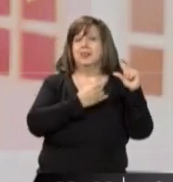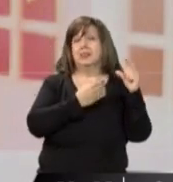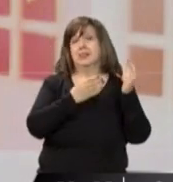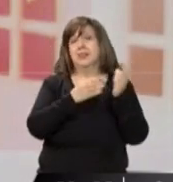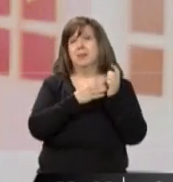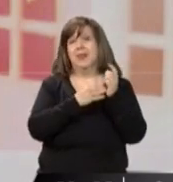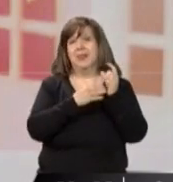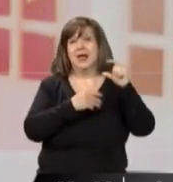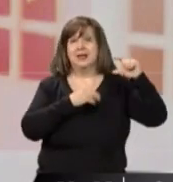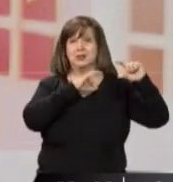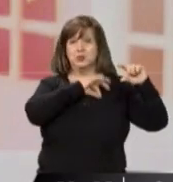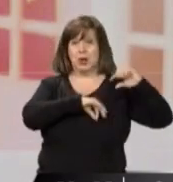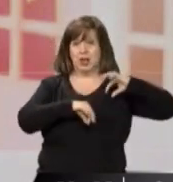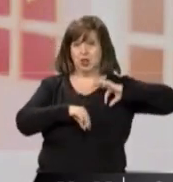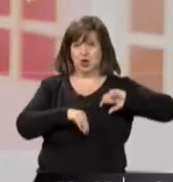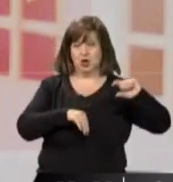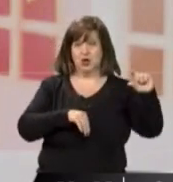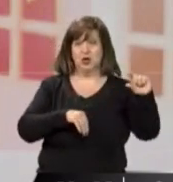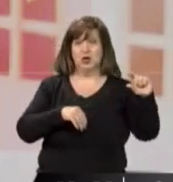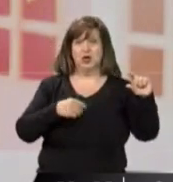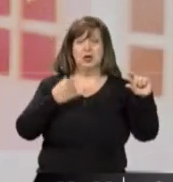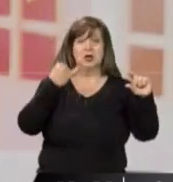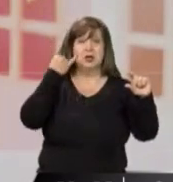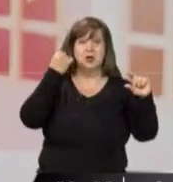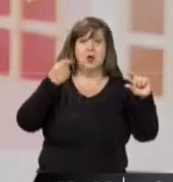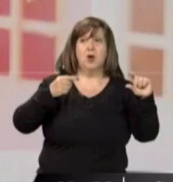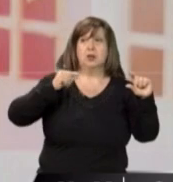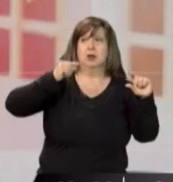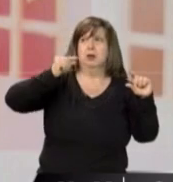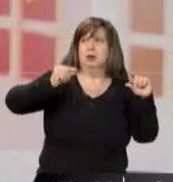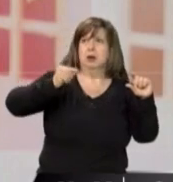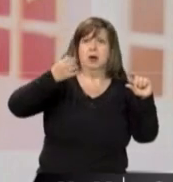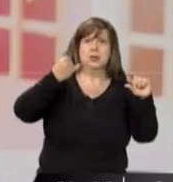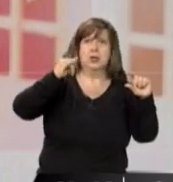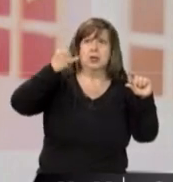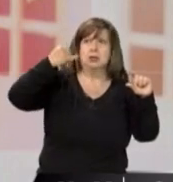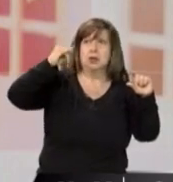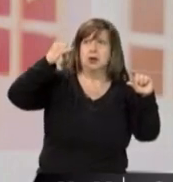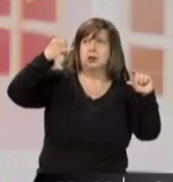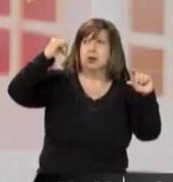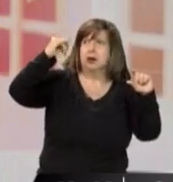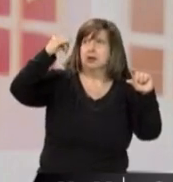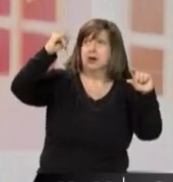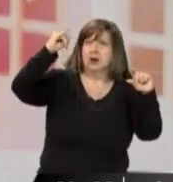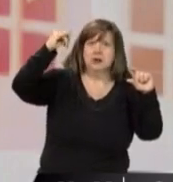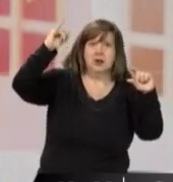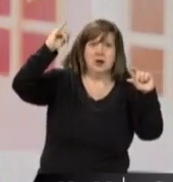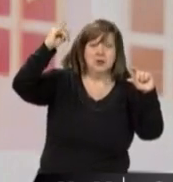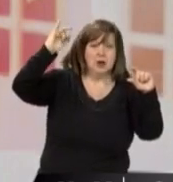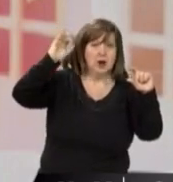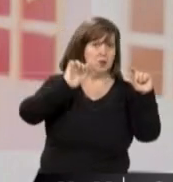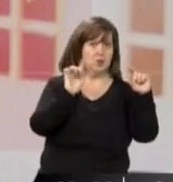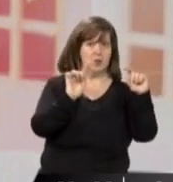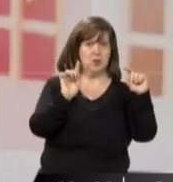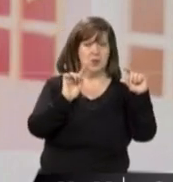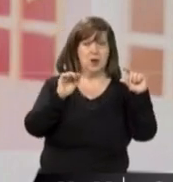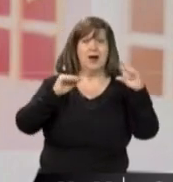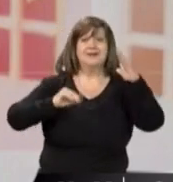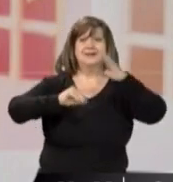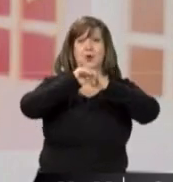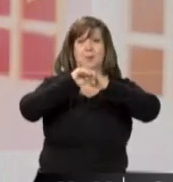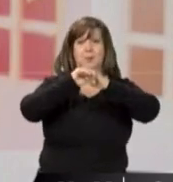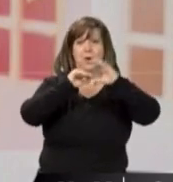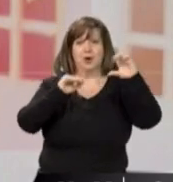ripte y ya no a través de la indexación de los créditos uva Por otra parte se utilizaría un fondo para